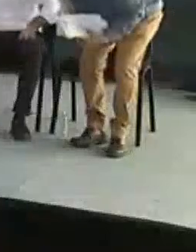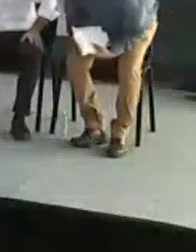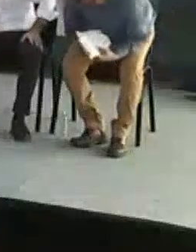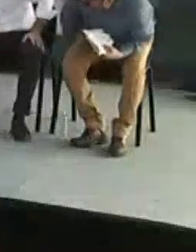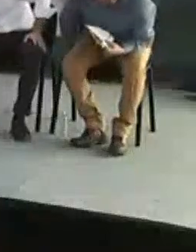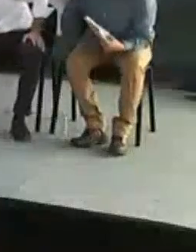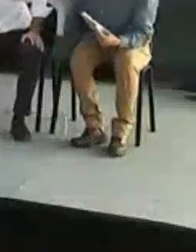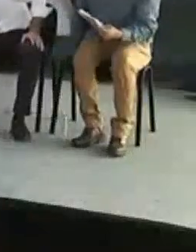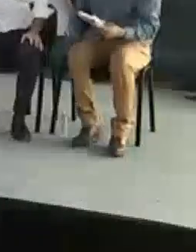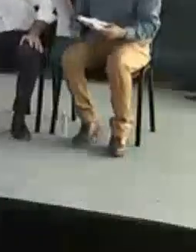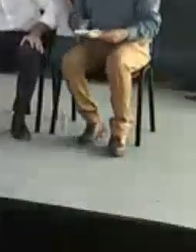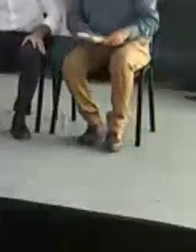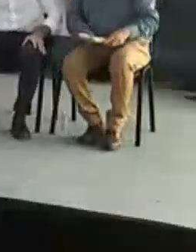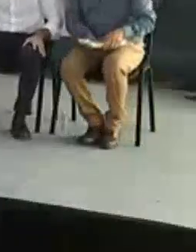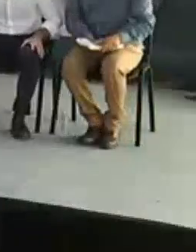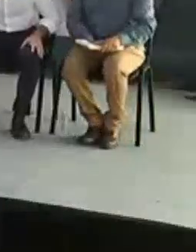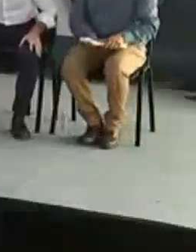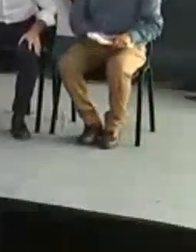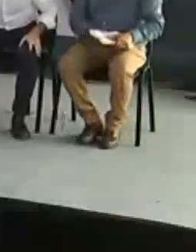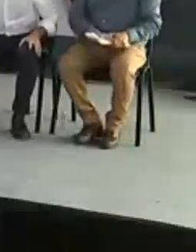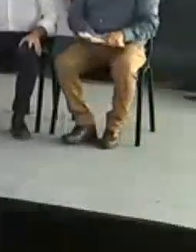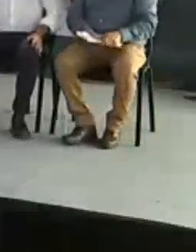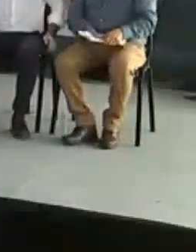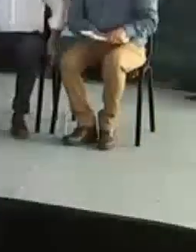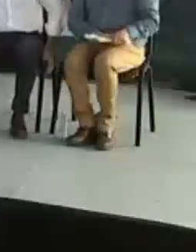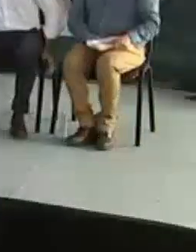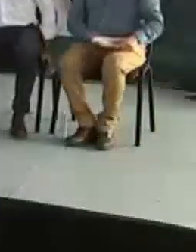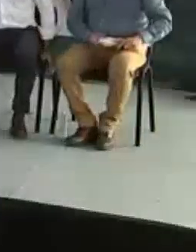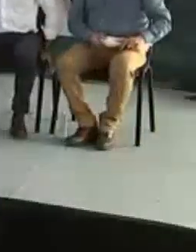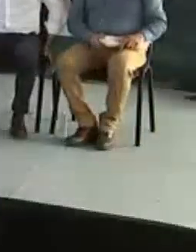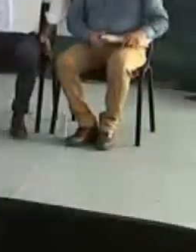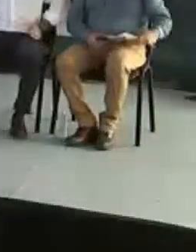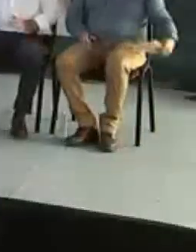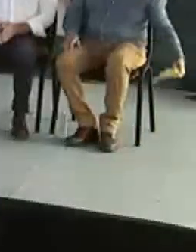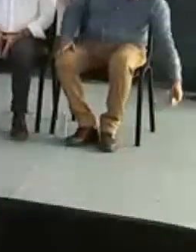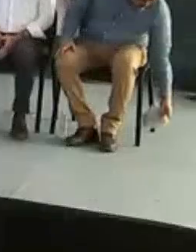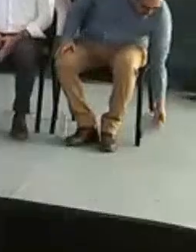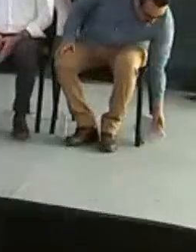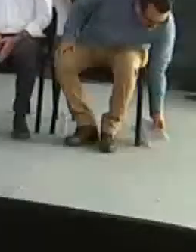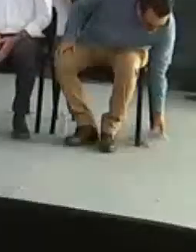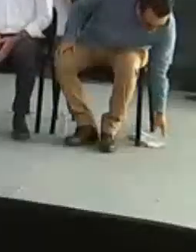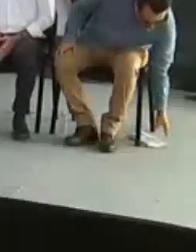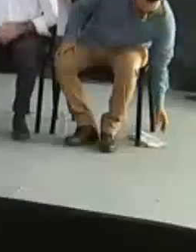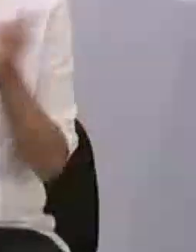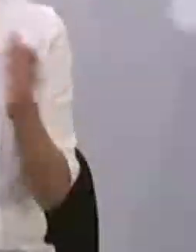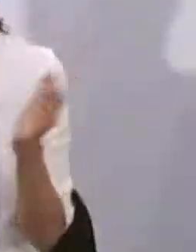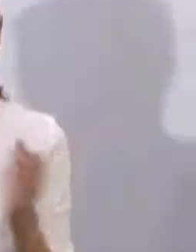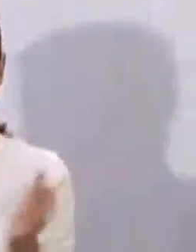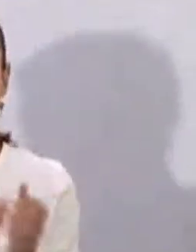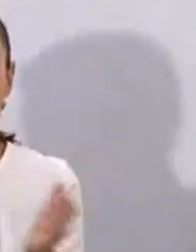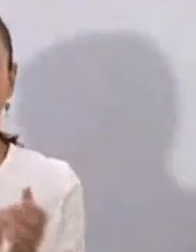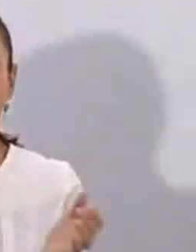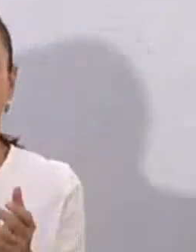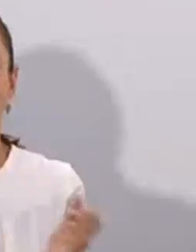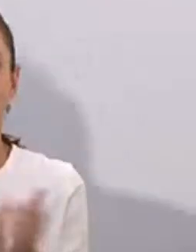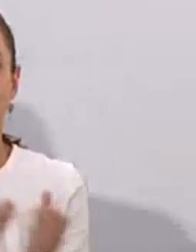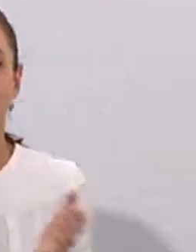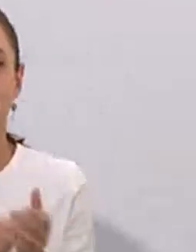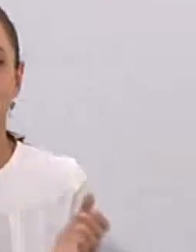La acompañan el gobernador constitucional del estado de Sinaloa, Rubén Rocha Moya.